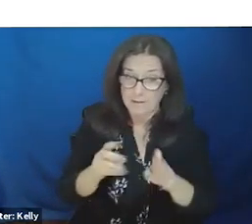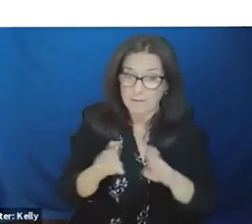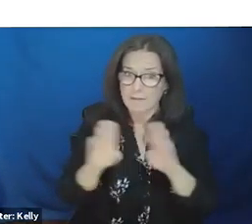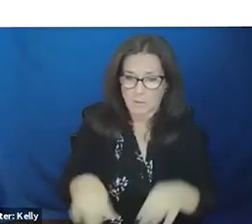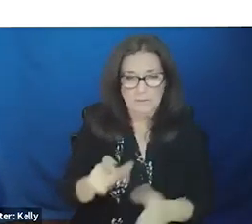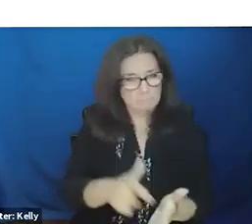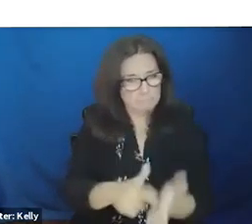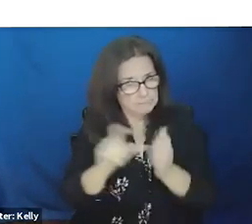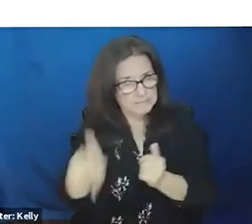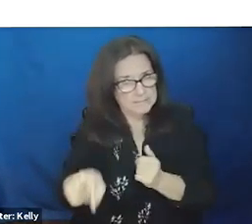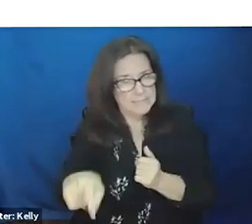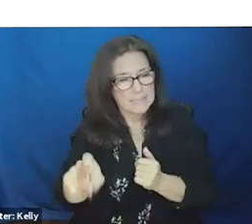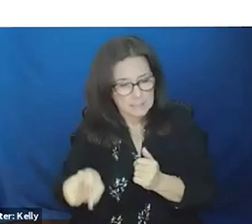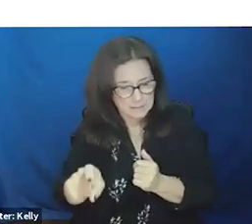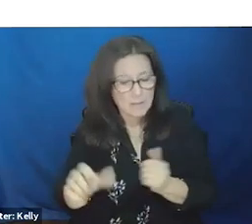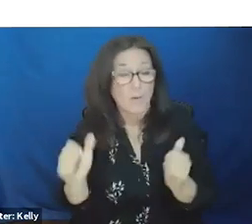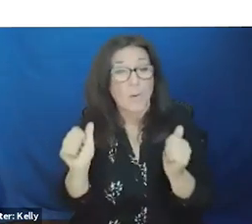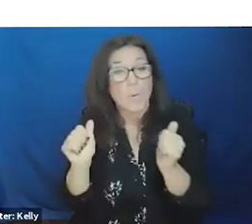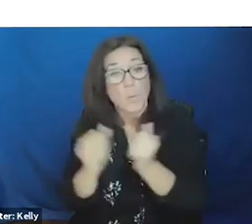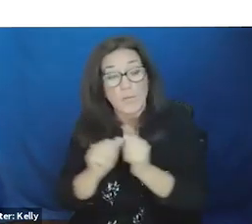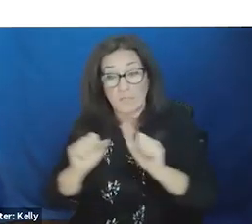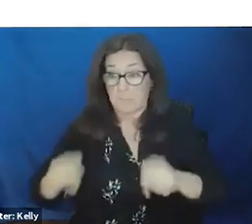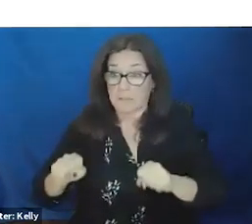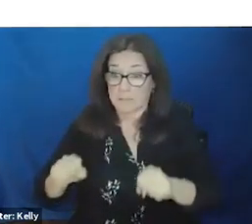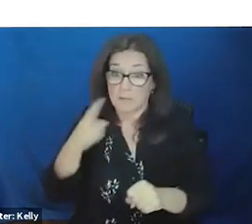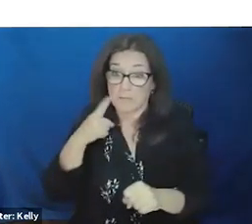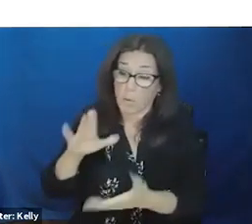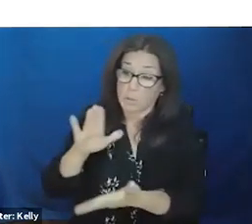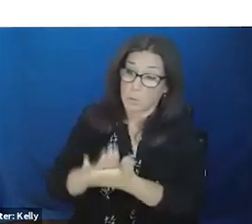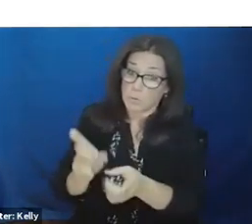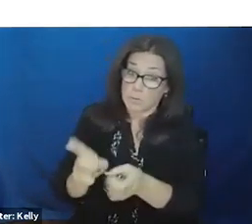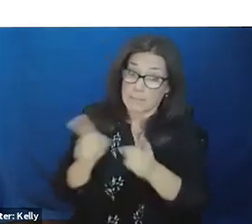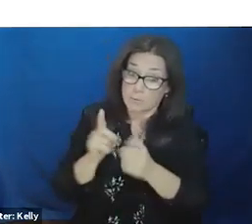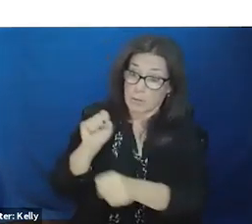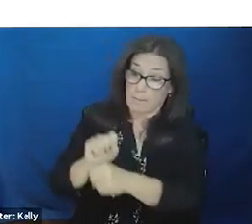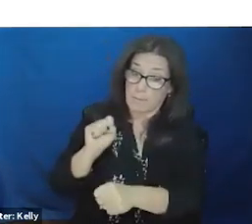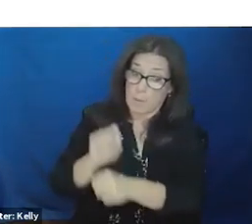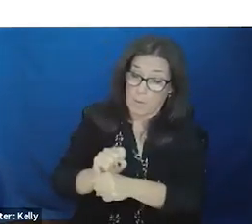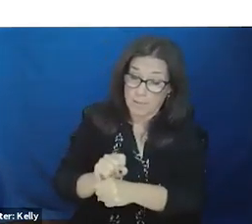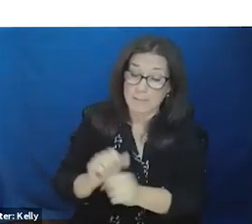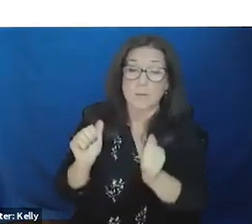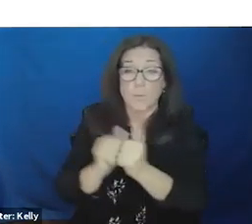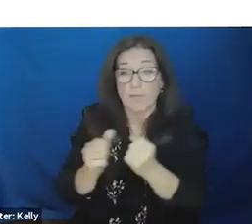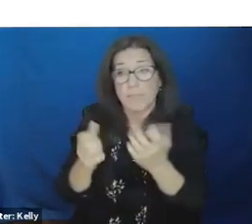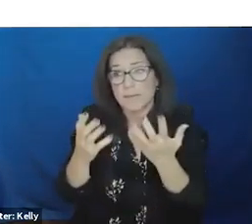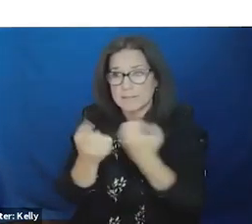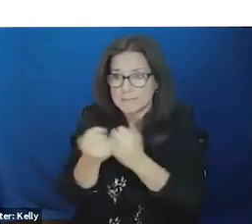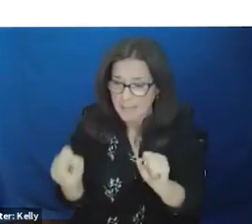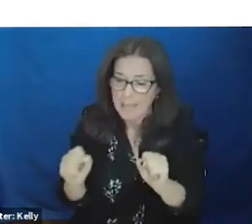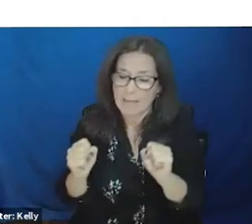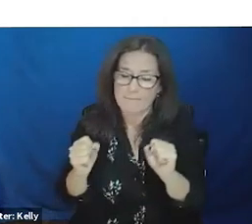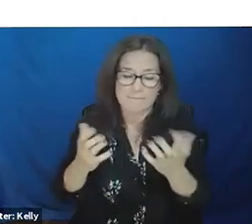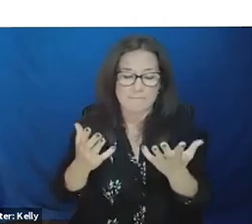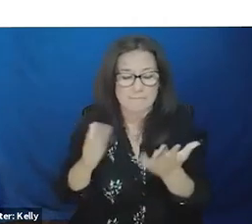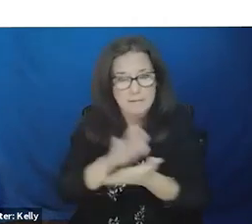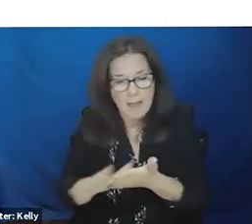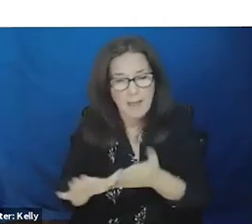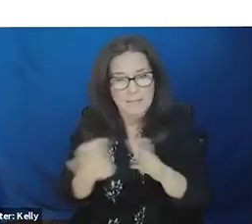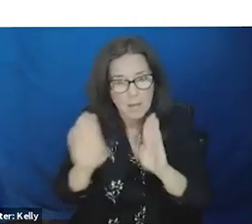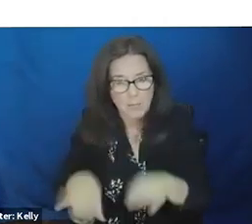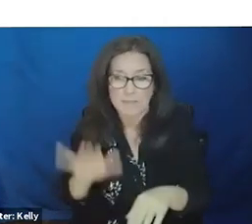sin hogar este tipo de vivienda definitivamente se necesita en la comunidad esto puede